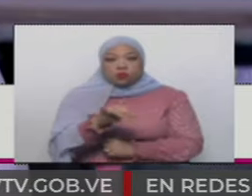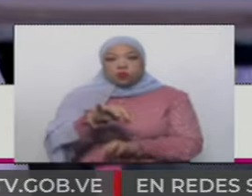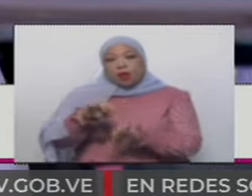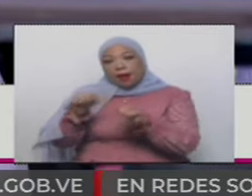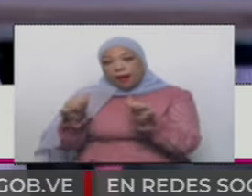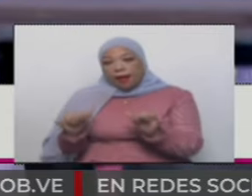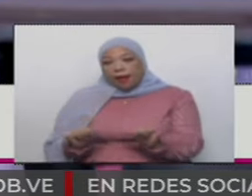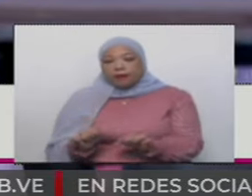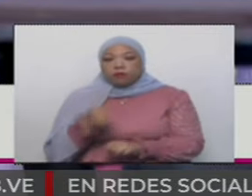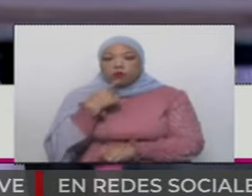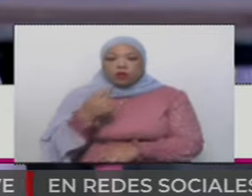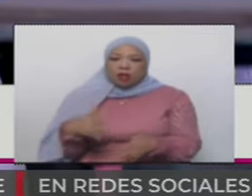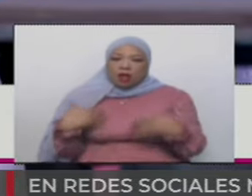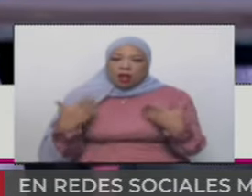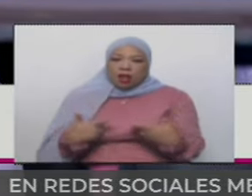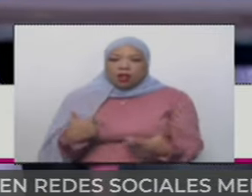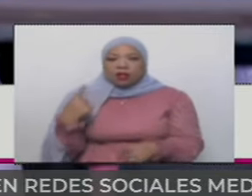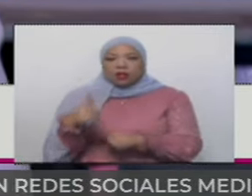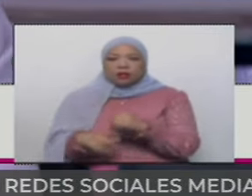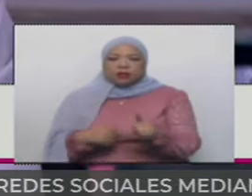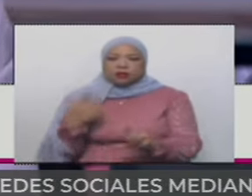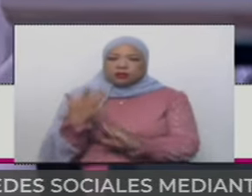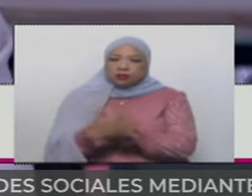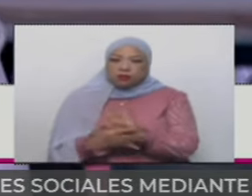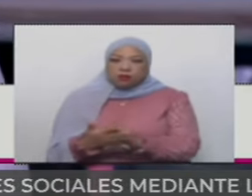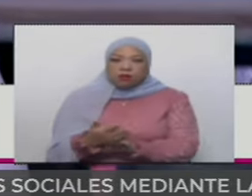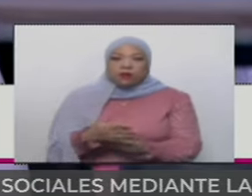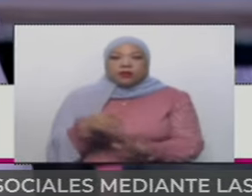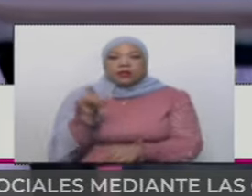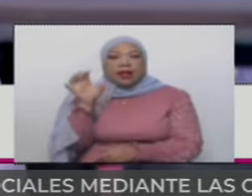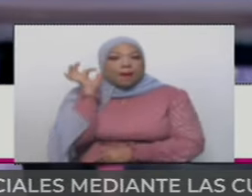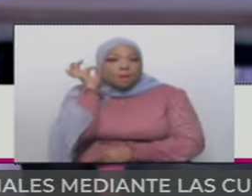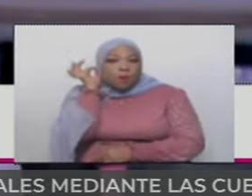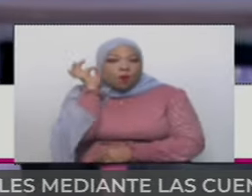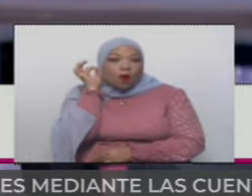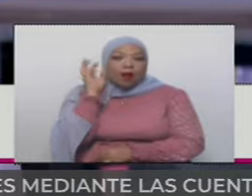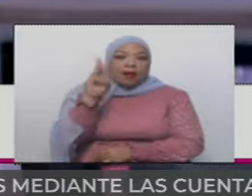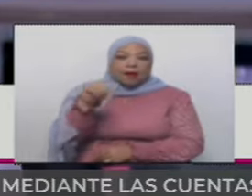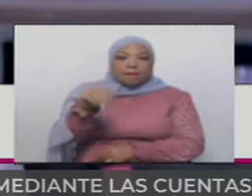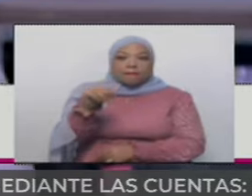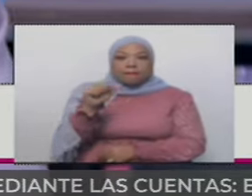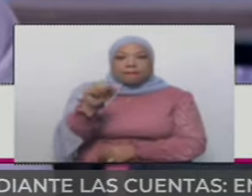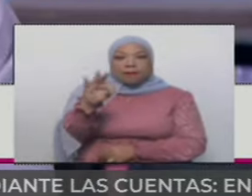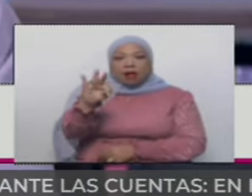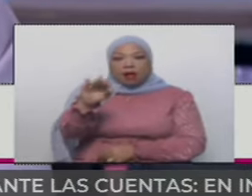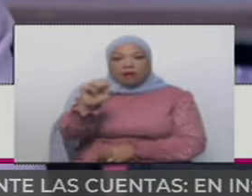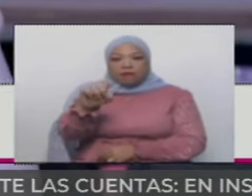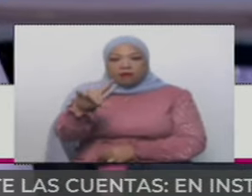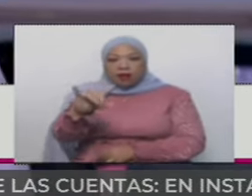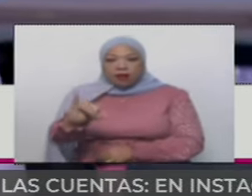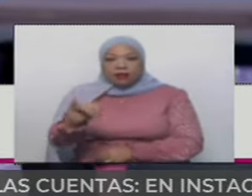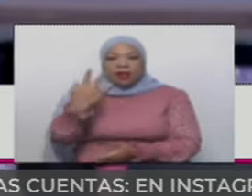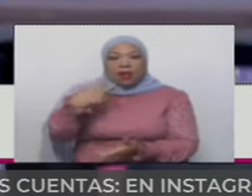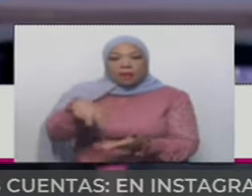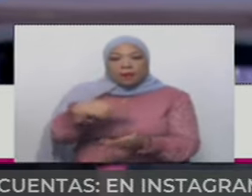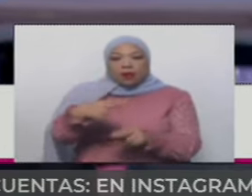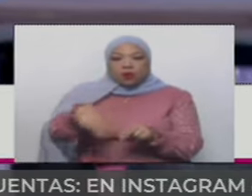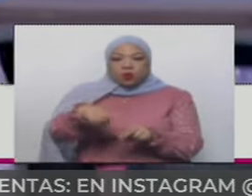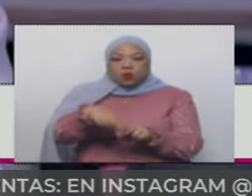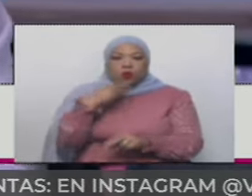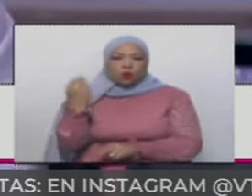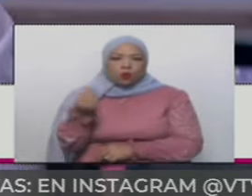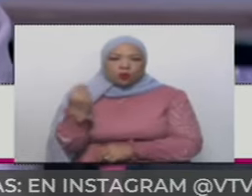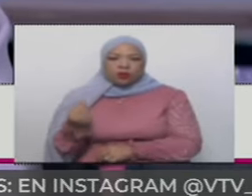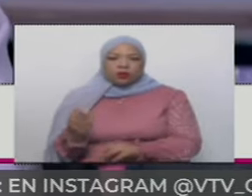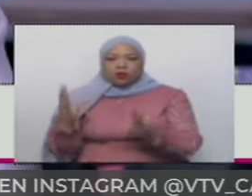arte, la lectura, Mafalda, el pabellón infantil, la música, porque en las noches